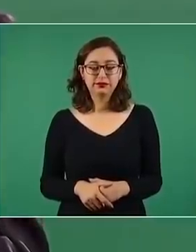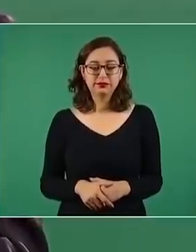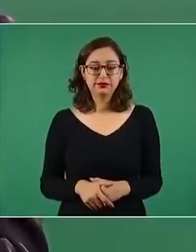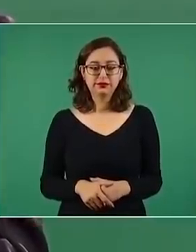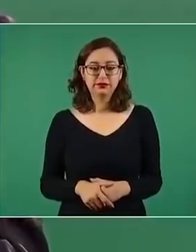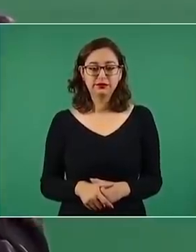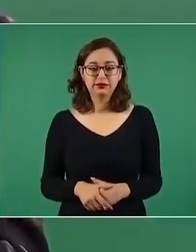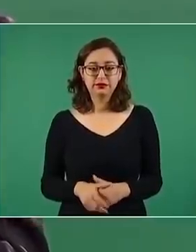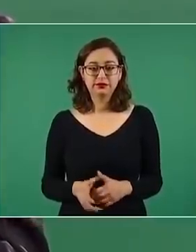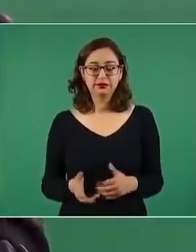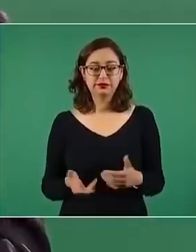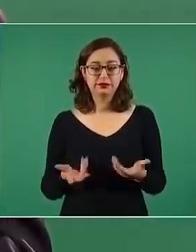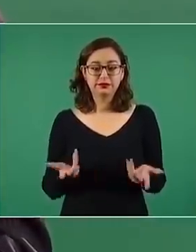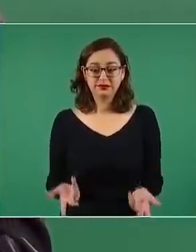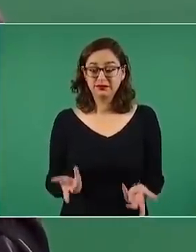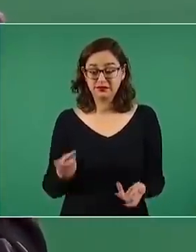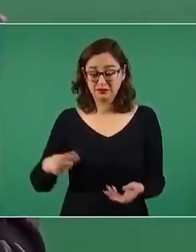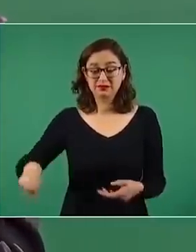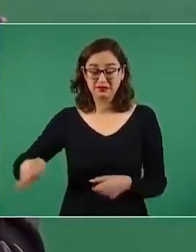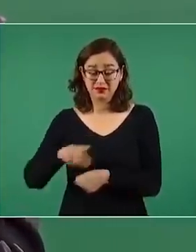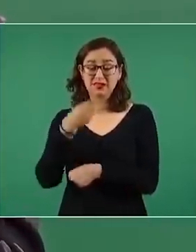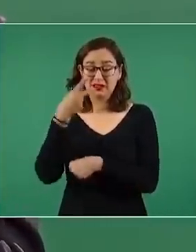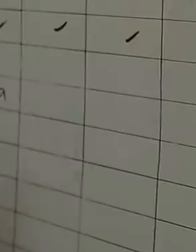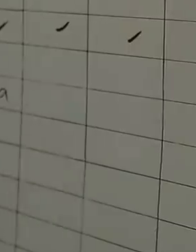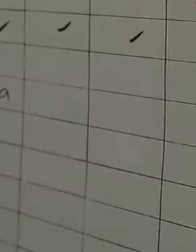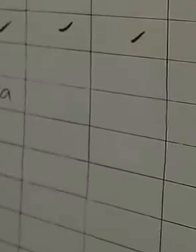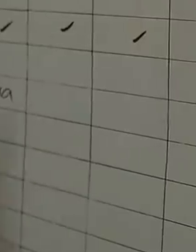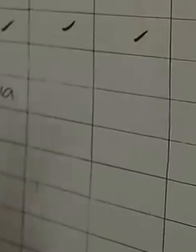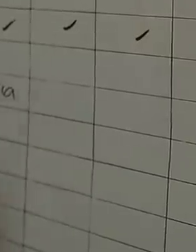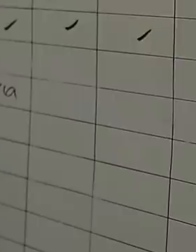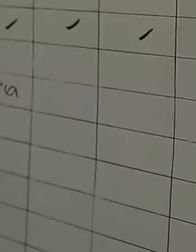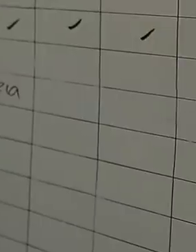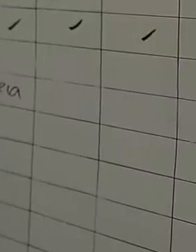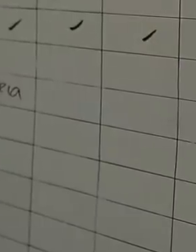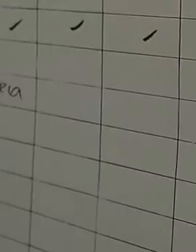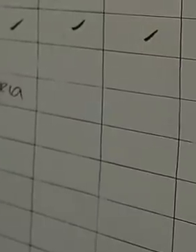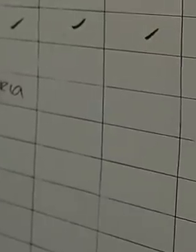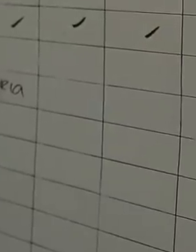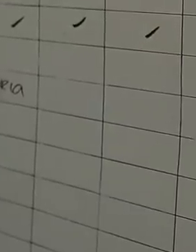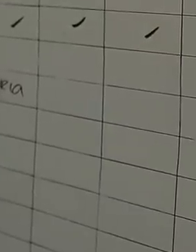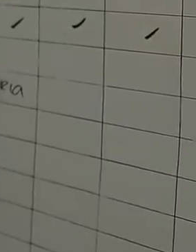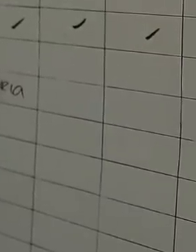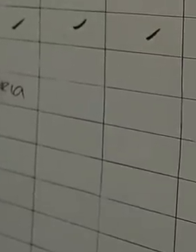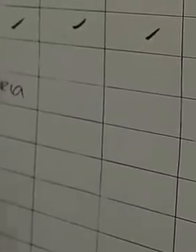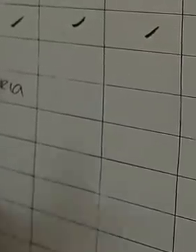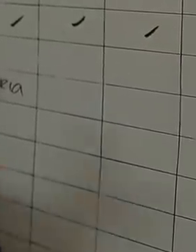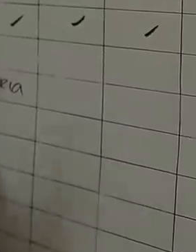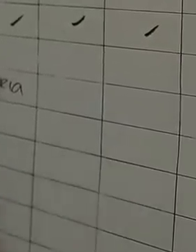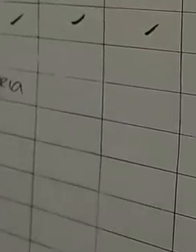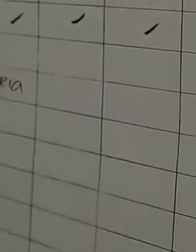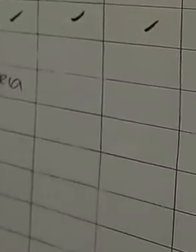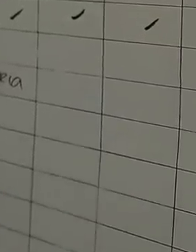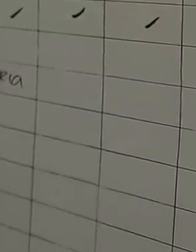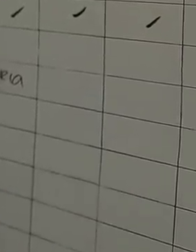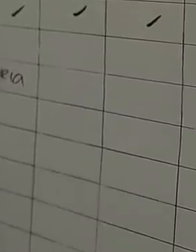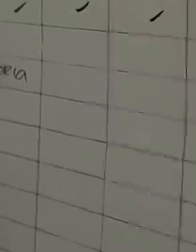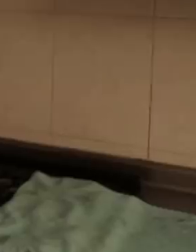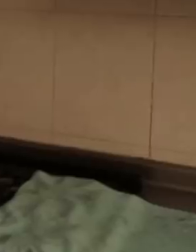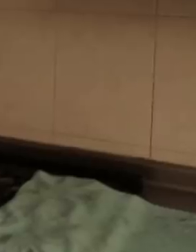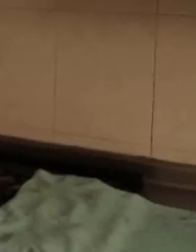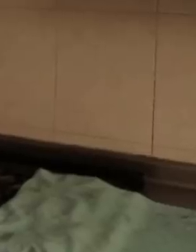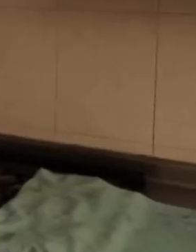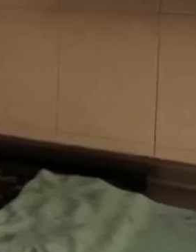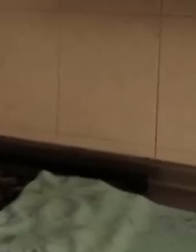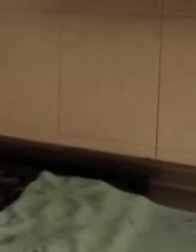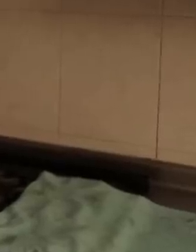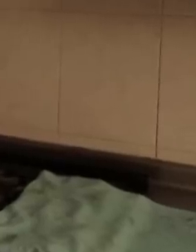Están siendo afectados Pues sí Como maestros ya estamos vacunados No corremos ningún peligro